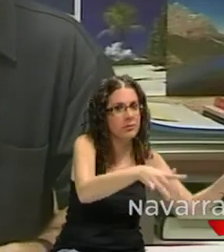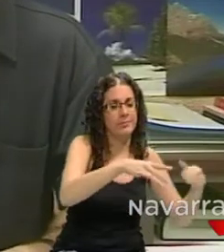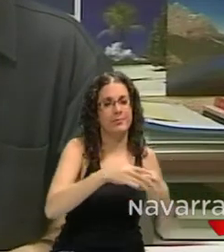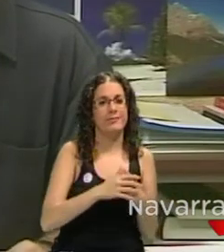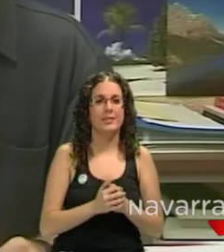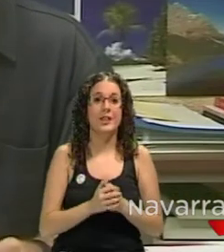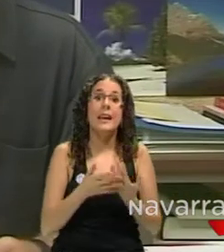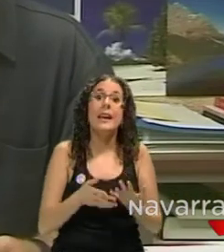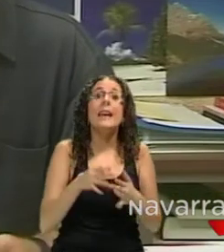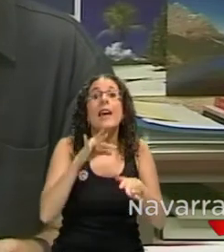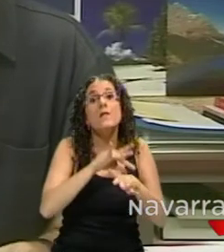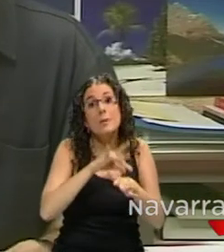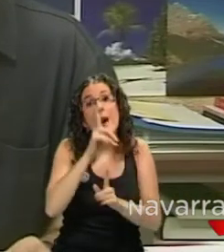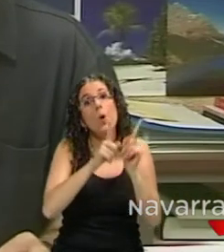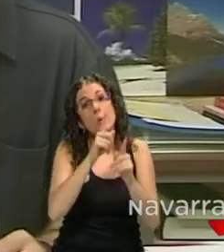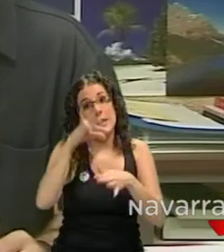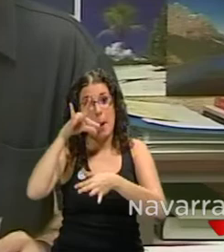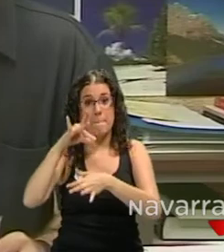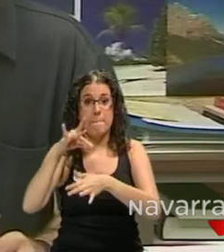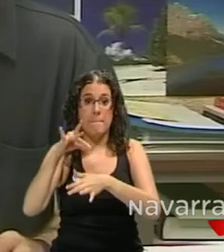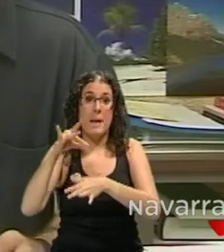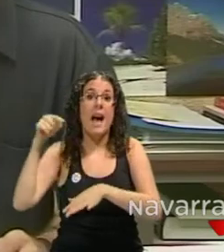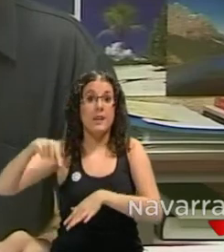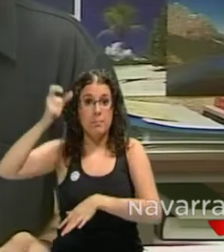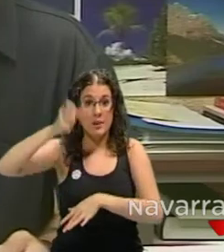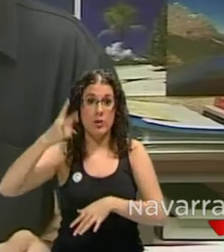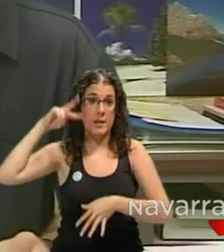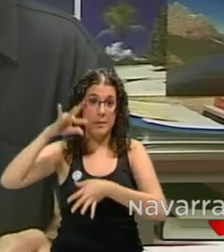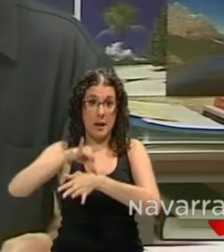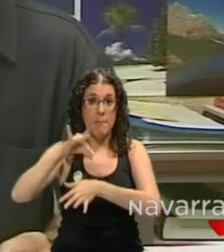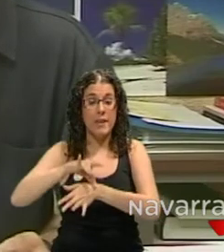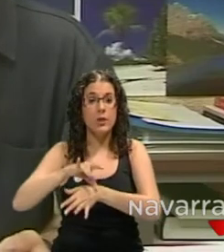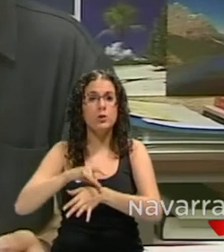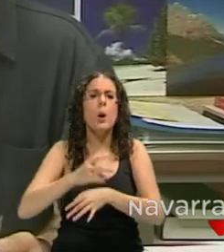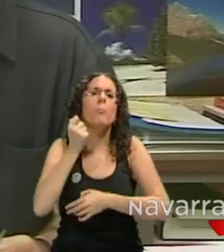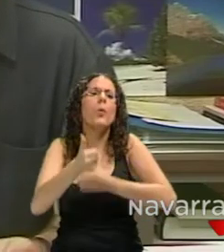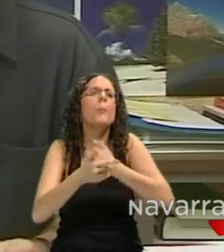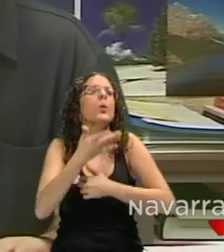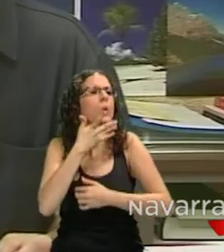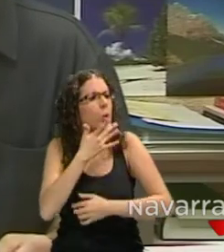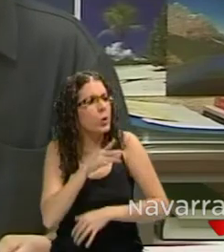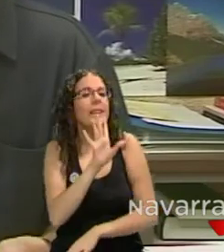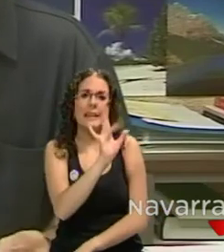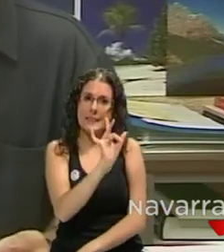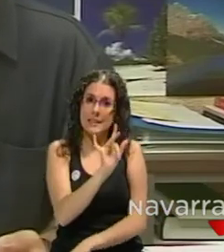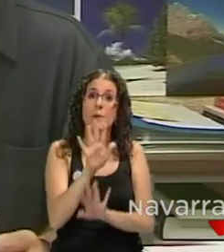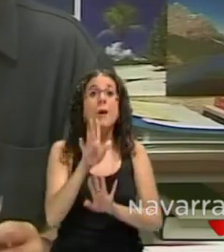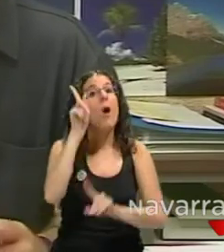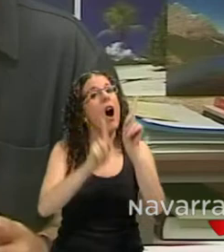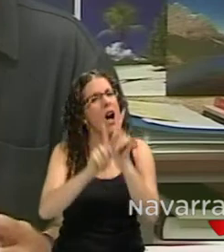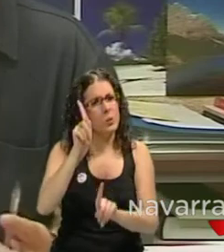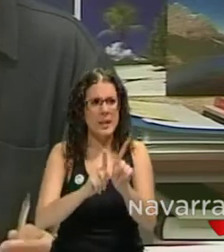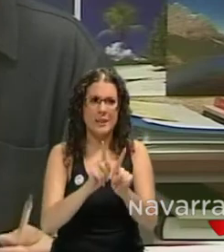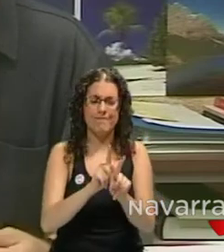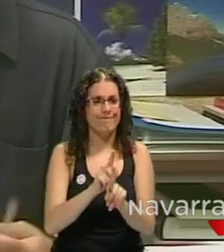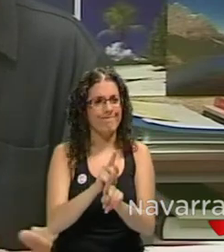estar familiarizados con ellas, pero que todavía muchas de ellas son desconocidas,